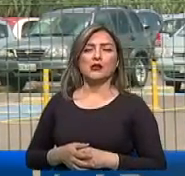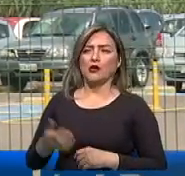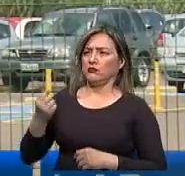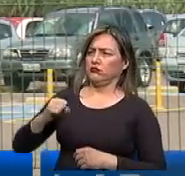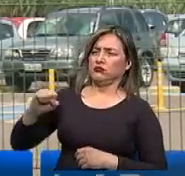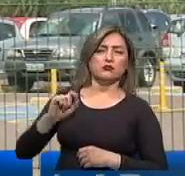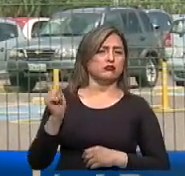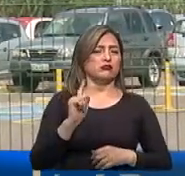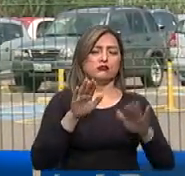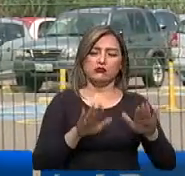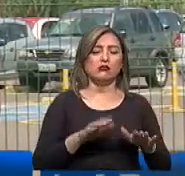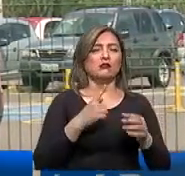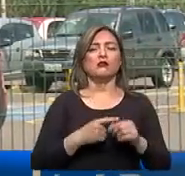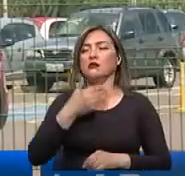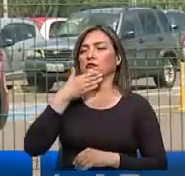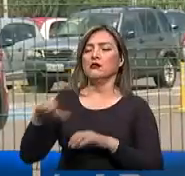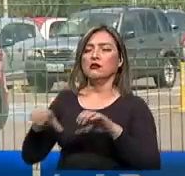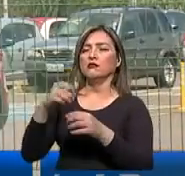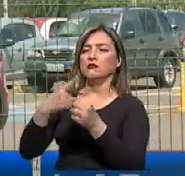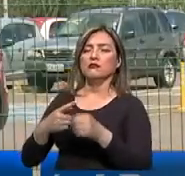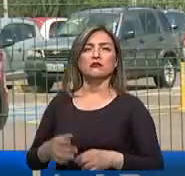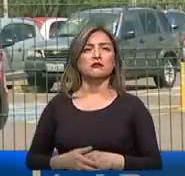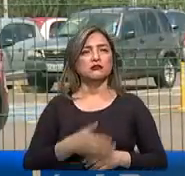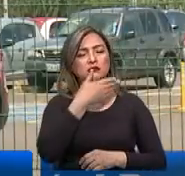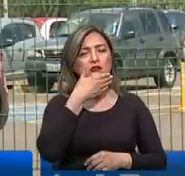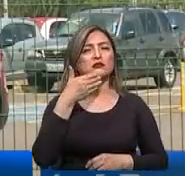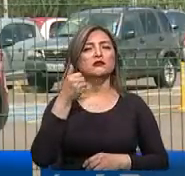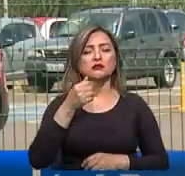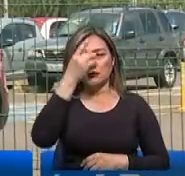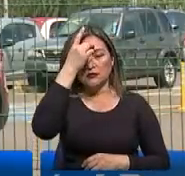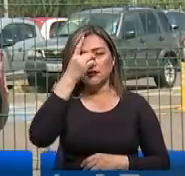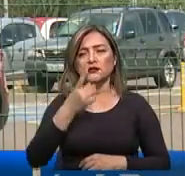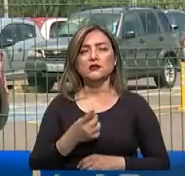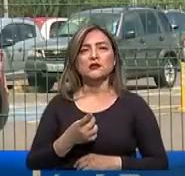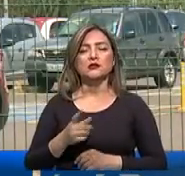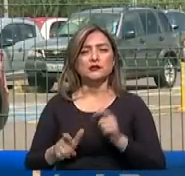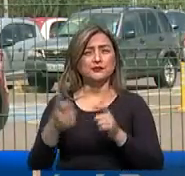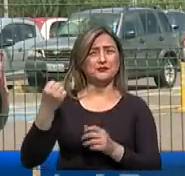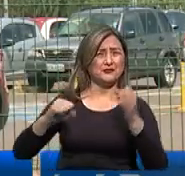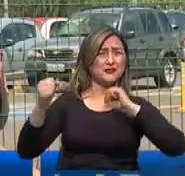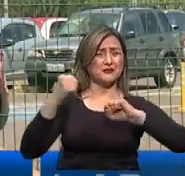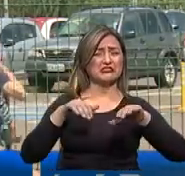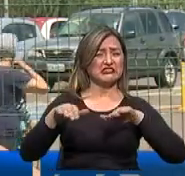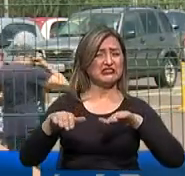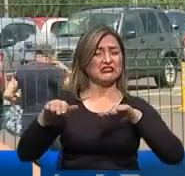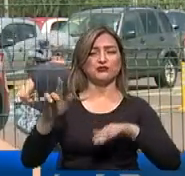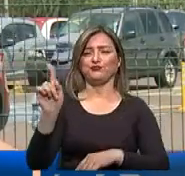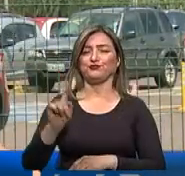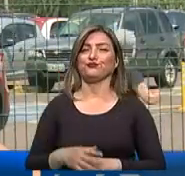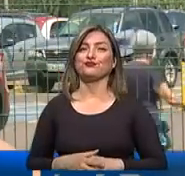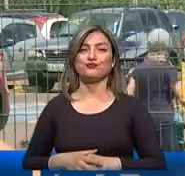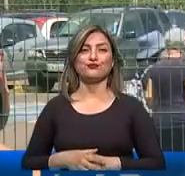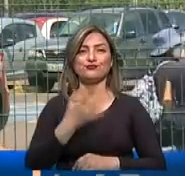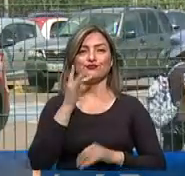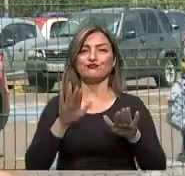acá, en Quito. ¿Le pareció mejor las actividades en Quito? Sí, además había tomado la decisión porque mucha gente de viajar y el tráfico y todo lo demás,